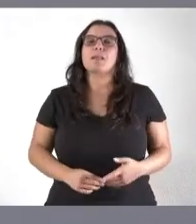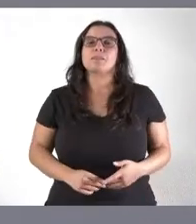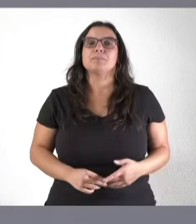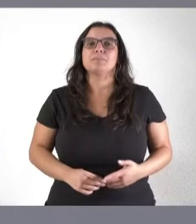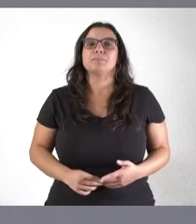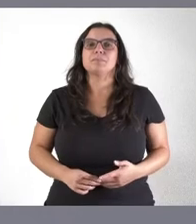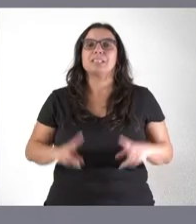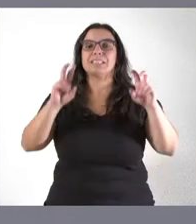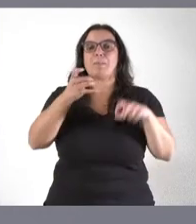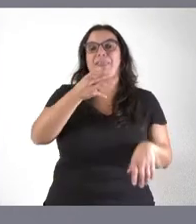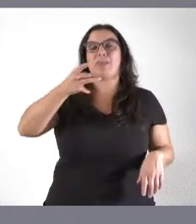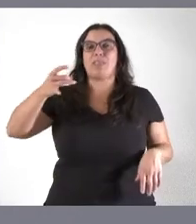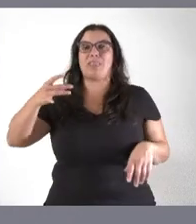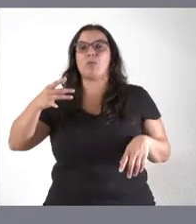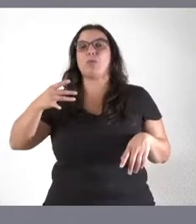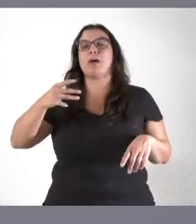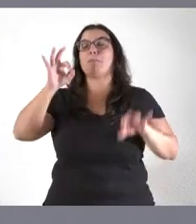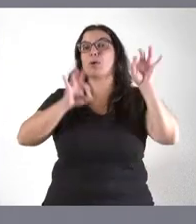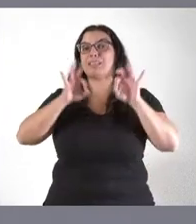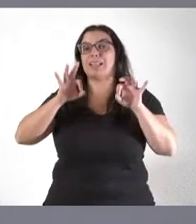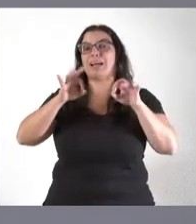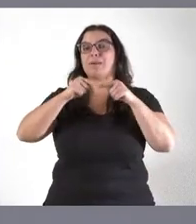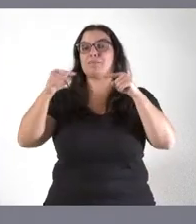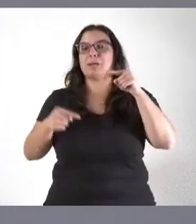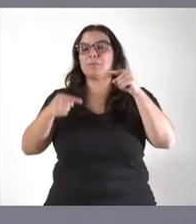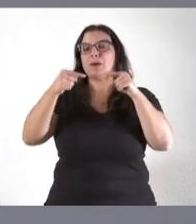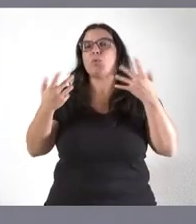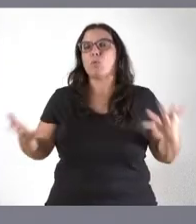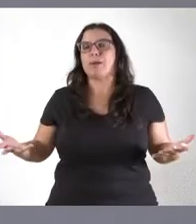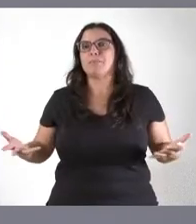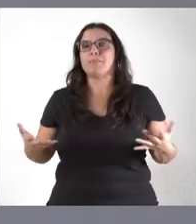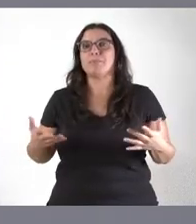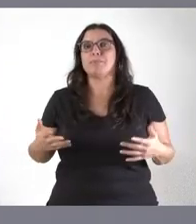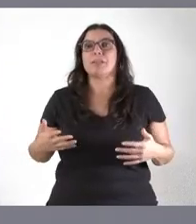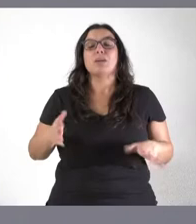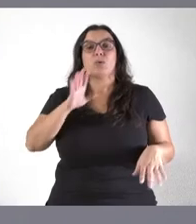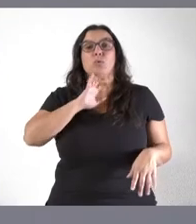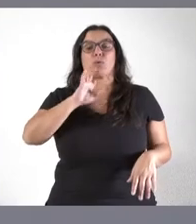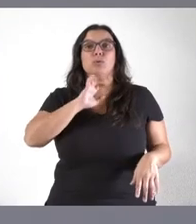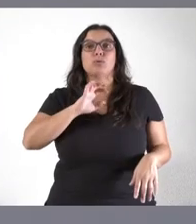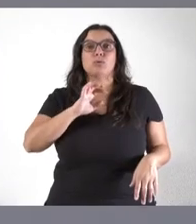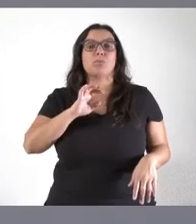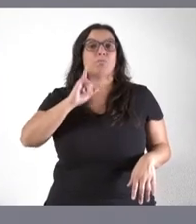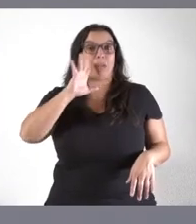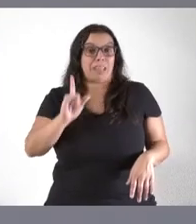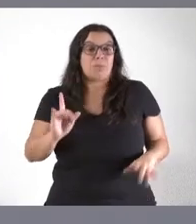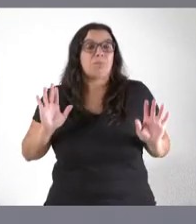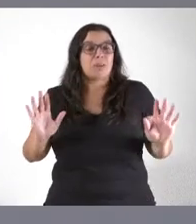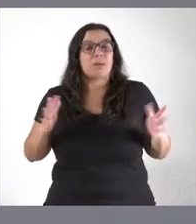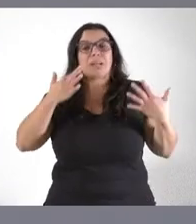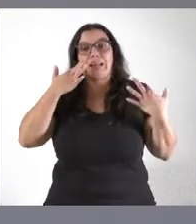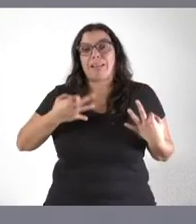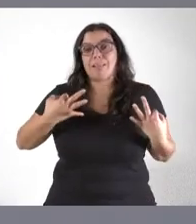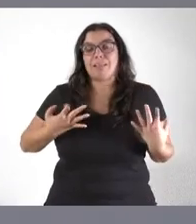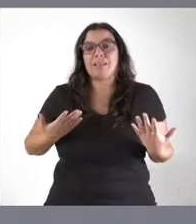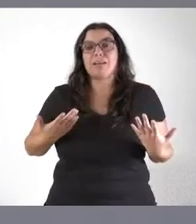nivel de endeudamiento en qué términos de porcentaje se traduce esto pues paradójicamente Y aunque no lo parezca el